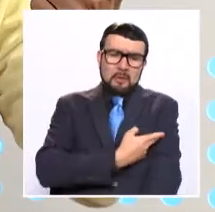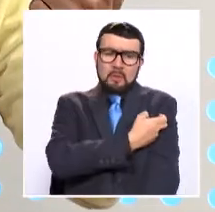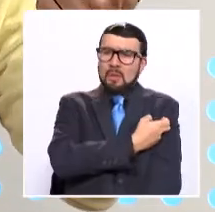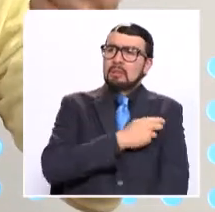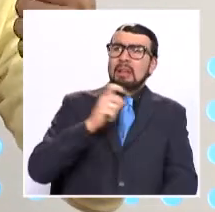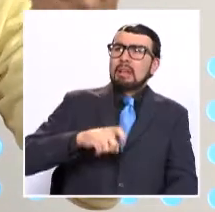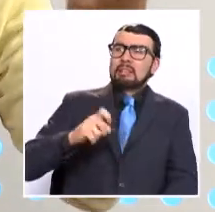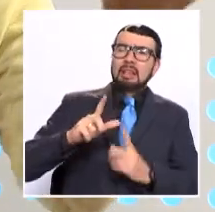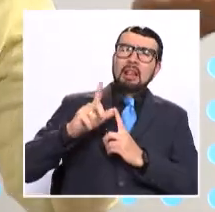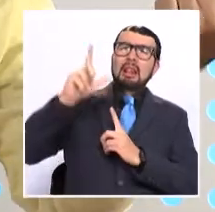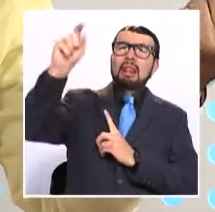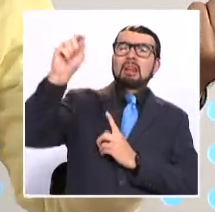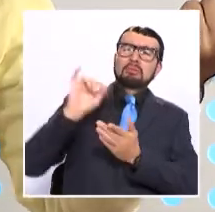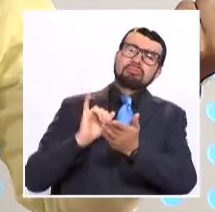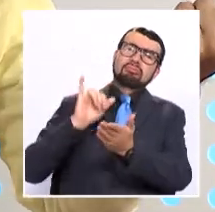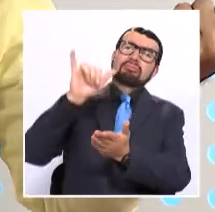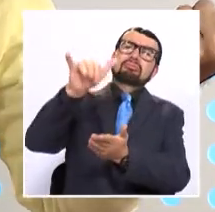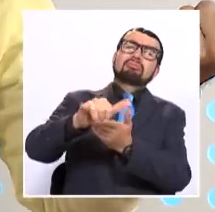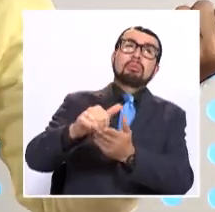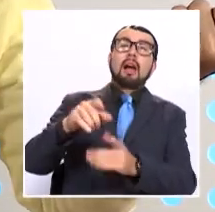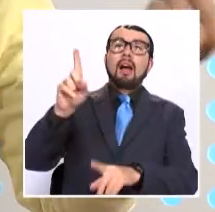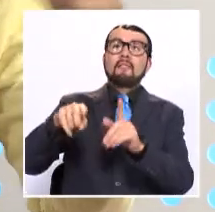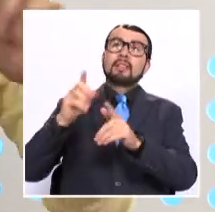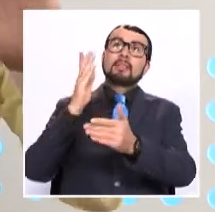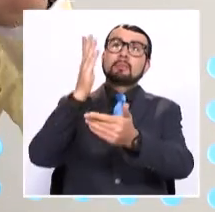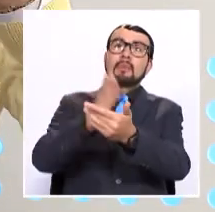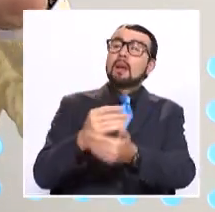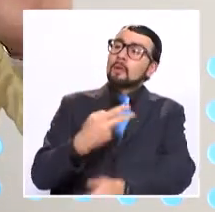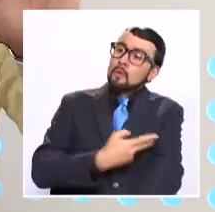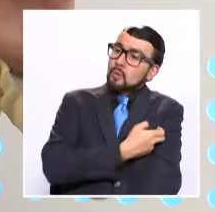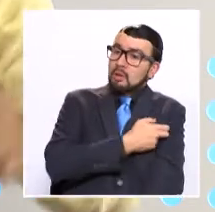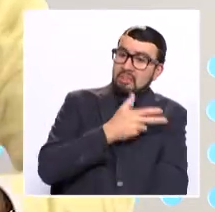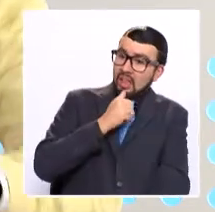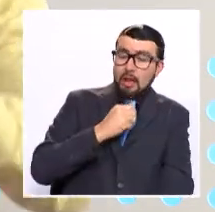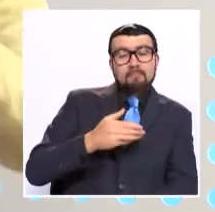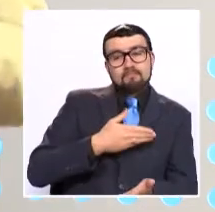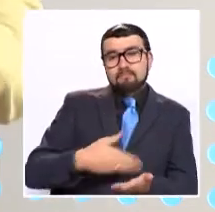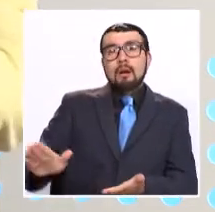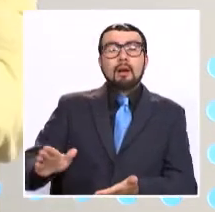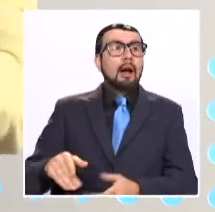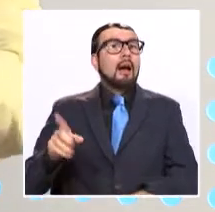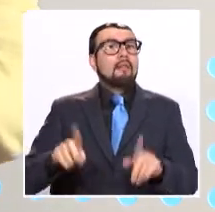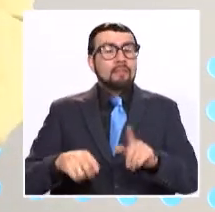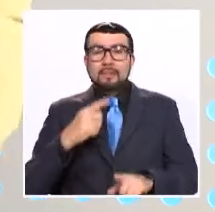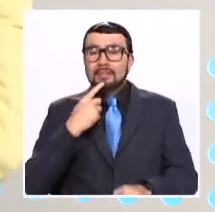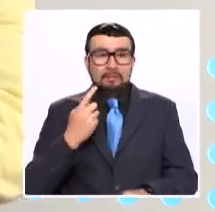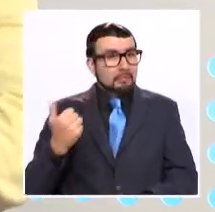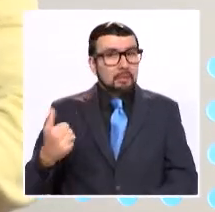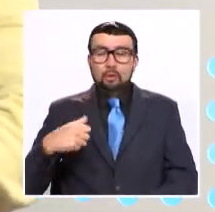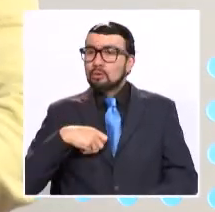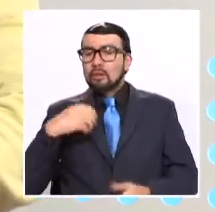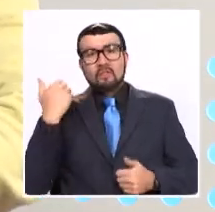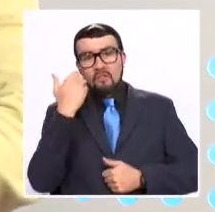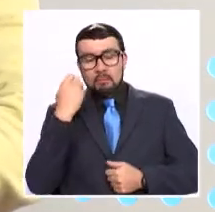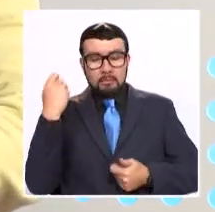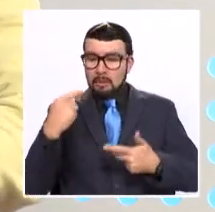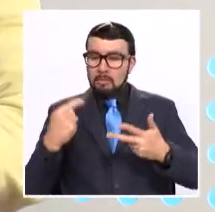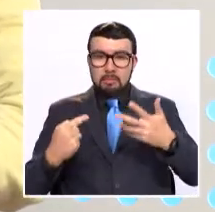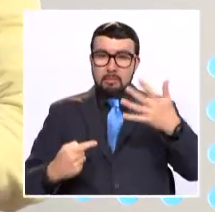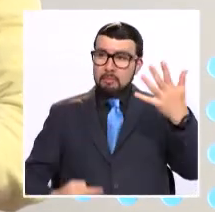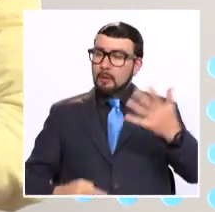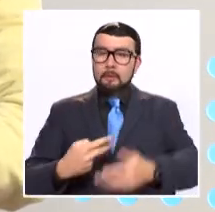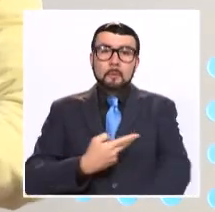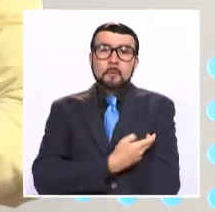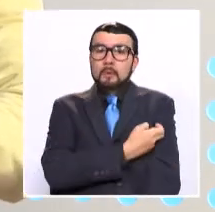país, y he visto que a más de uno lo devuelven de inmigración porque no tiene la vacuna de la fiebre amarilla, porque no tiene X vacunas.